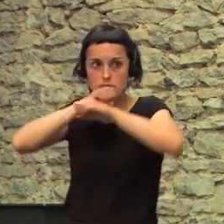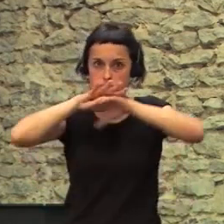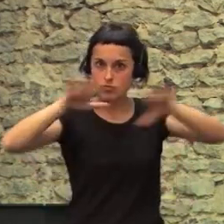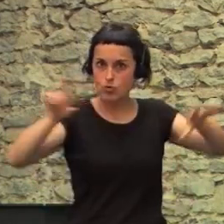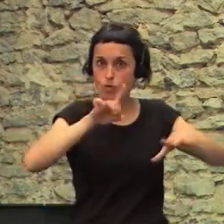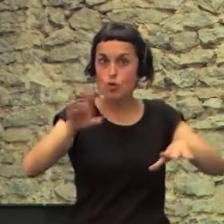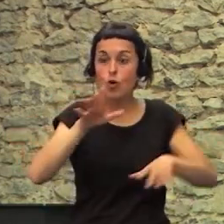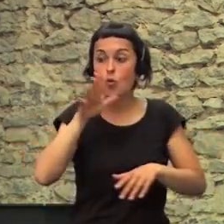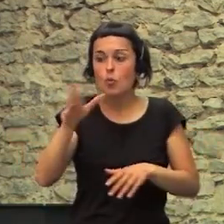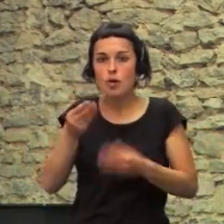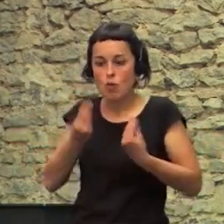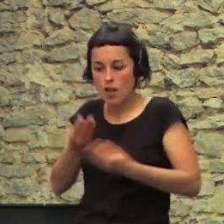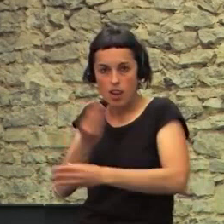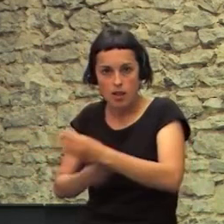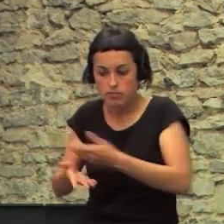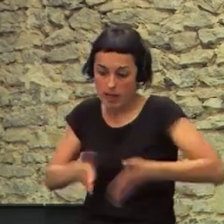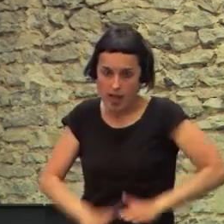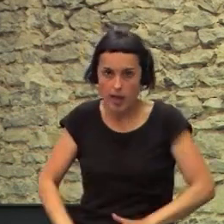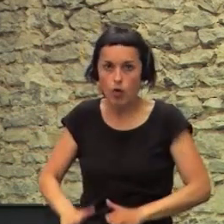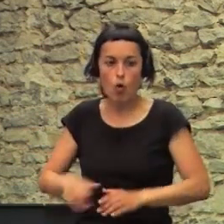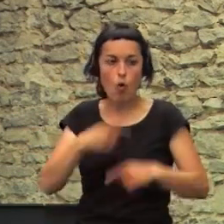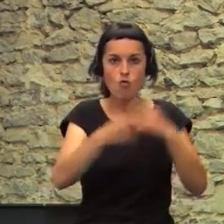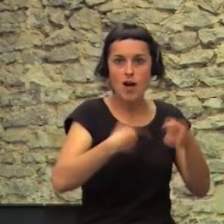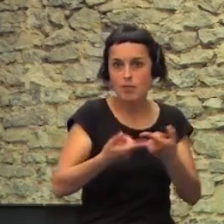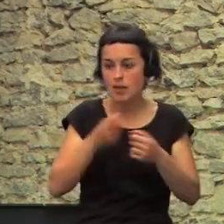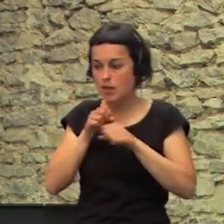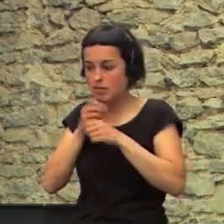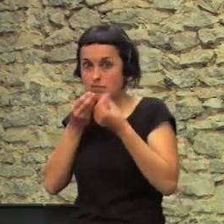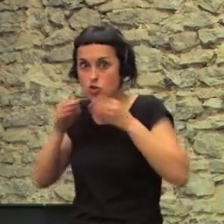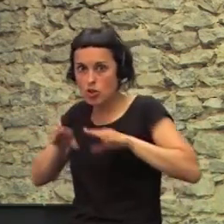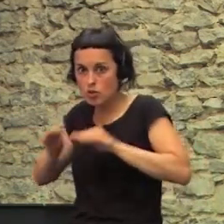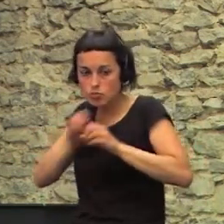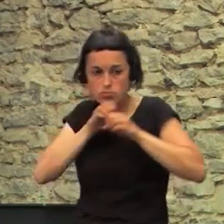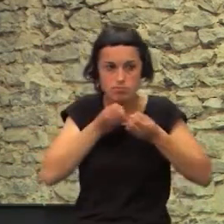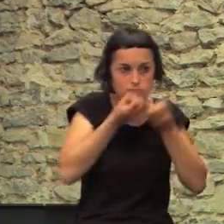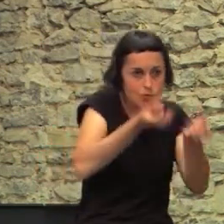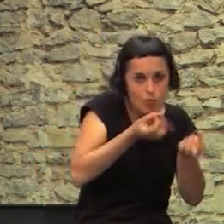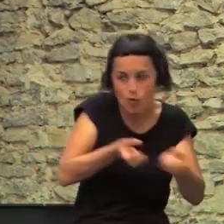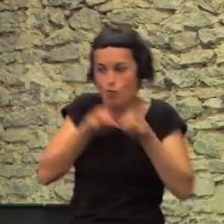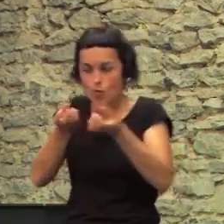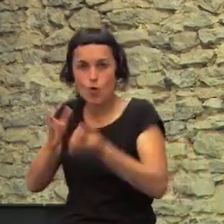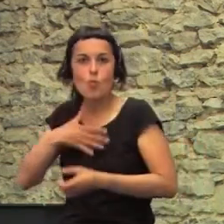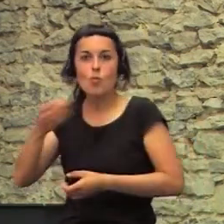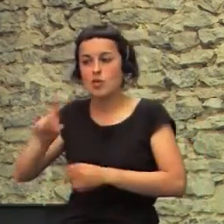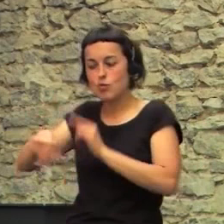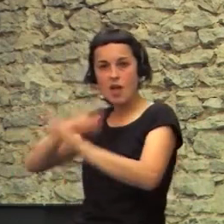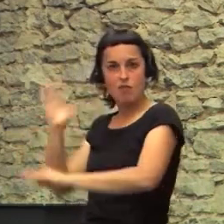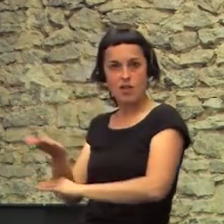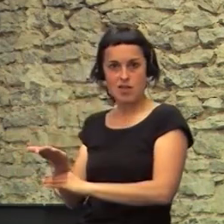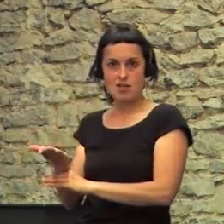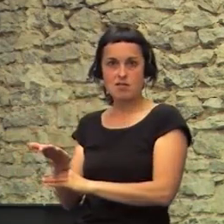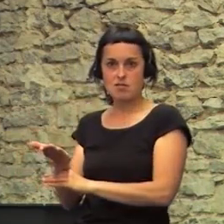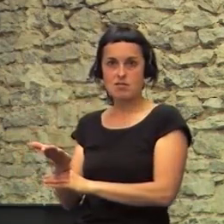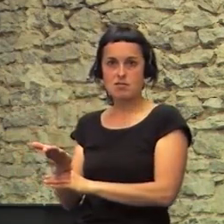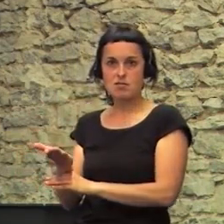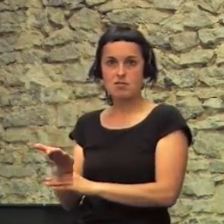historia a su hijo o a las familiares o amigos, pues de alguna manera pues se podría haber interferencias, ¿no?, y la coherencia no se